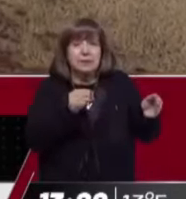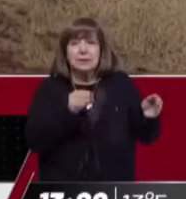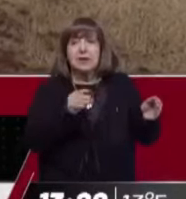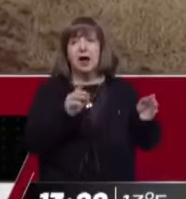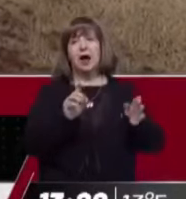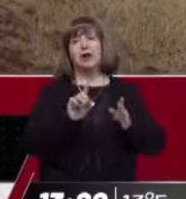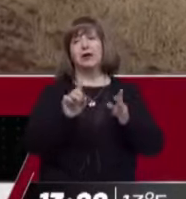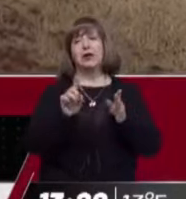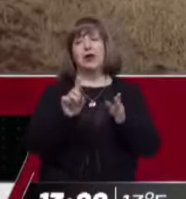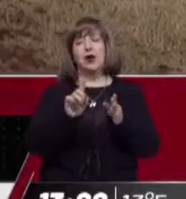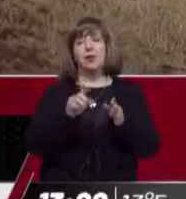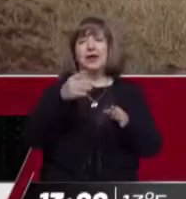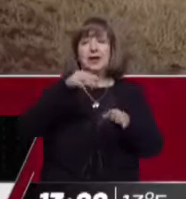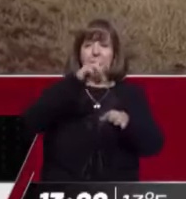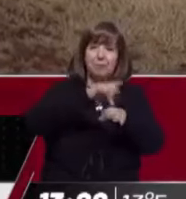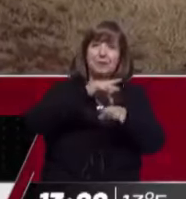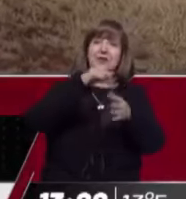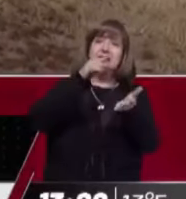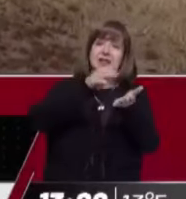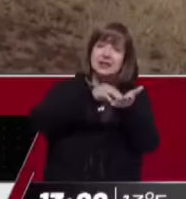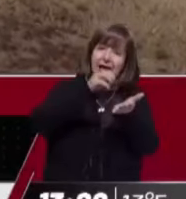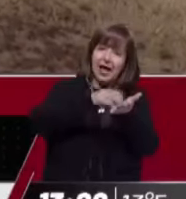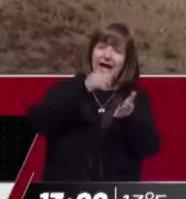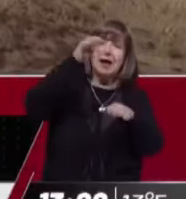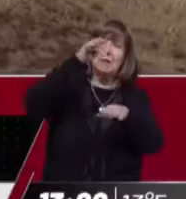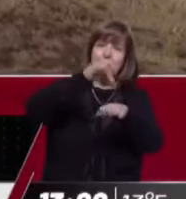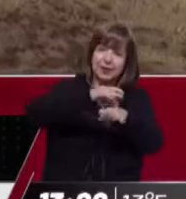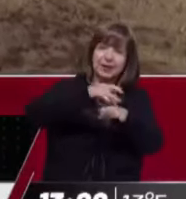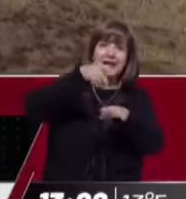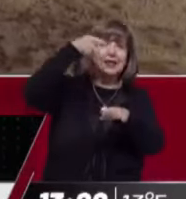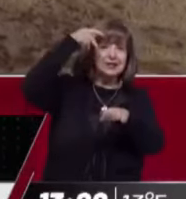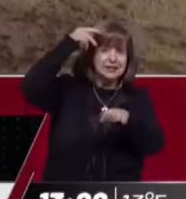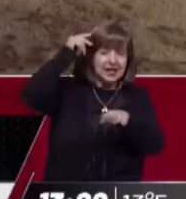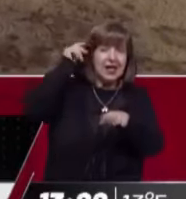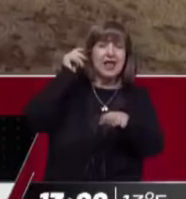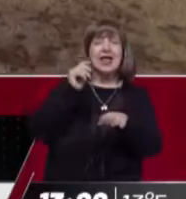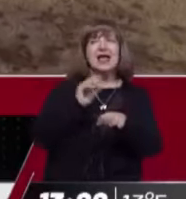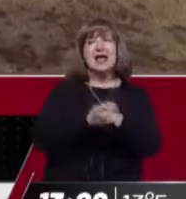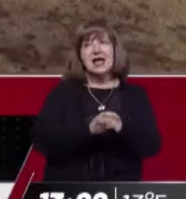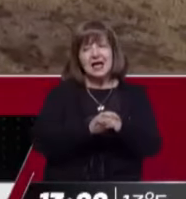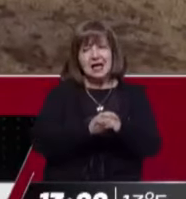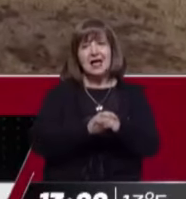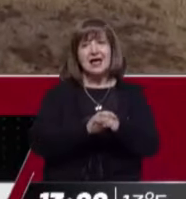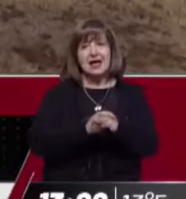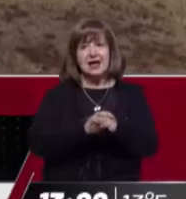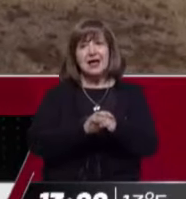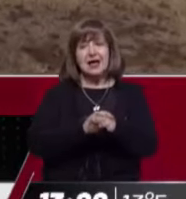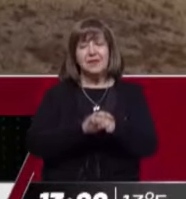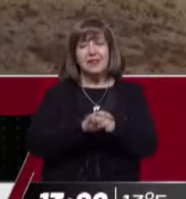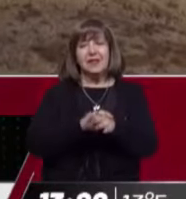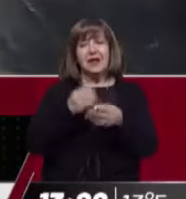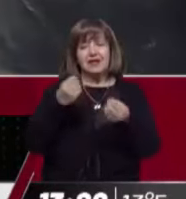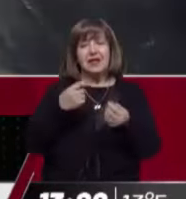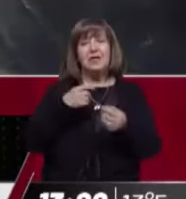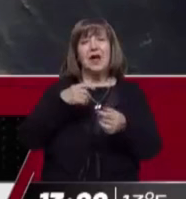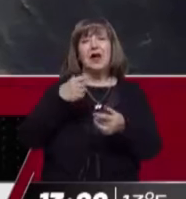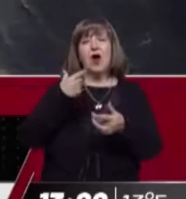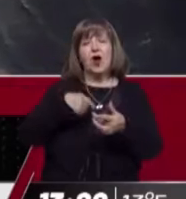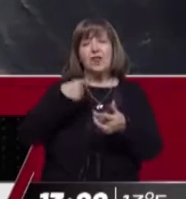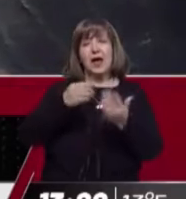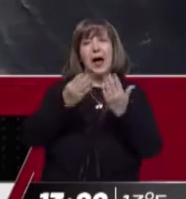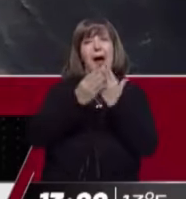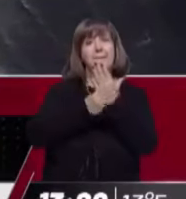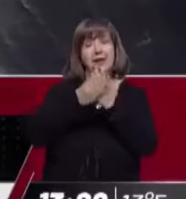salió a dar declaraciones y declaró justamente que se trata de un error de cálculo que llevó a cabo la anterior gestión de Alberto Fernández y que hoy a las 14